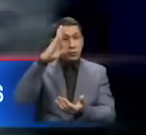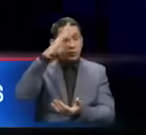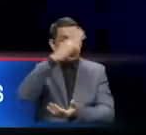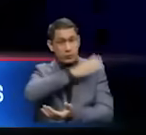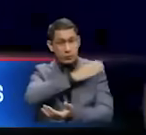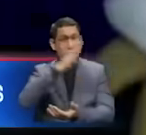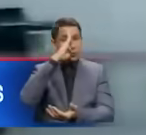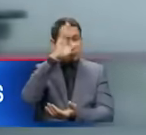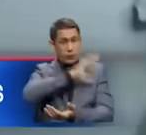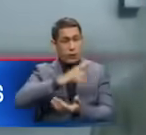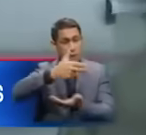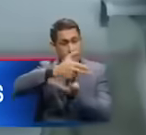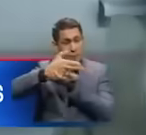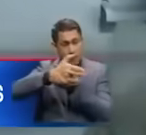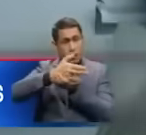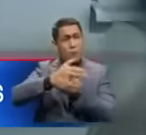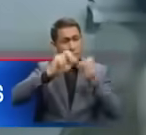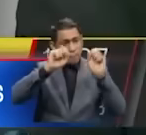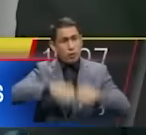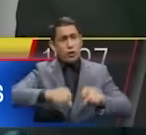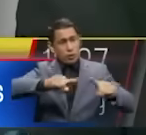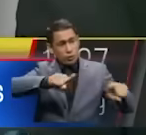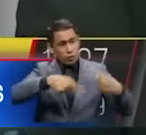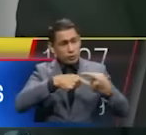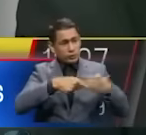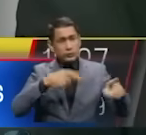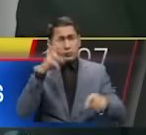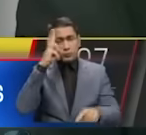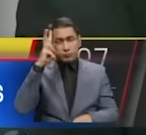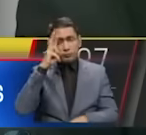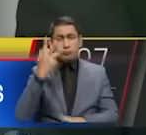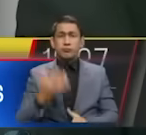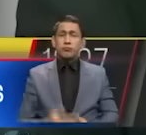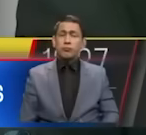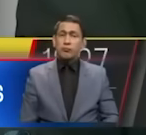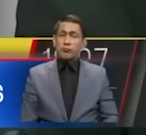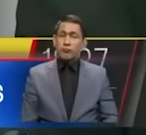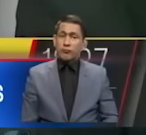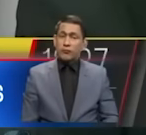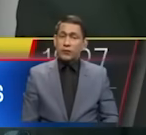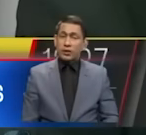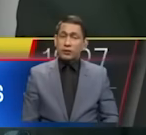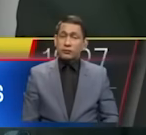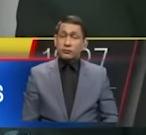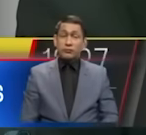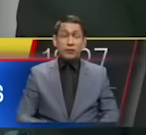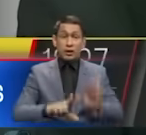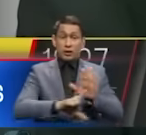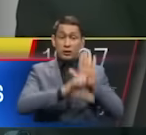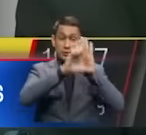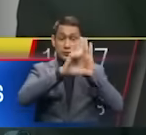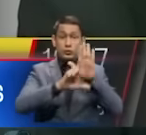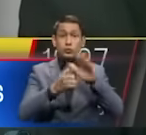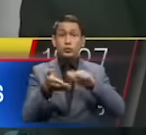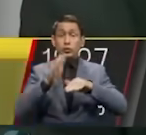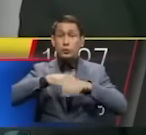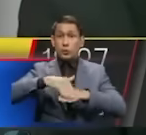a delincuentes en 5 causales. ¿Cómo es el uso de las armas? Bueno, en primer